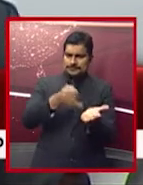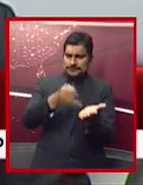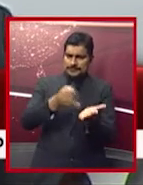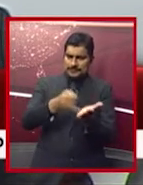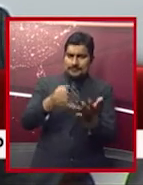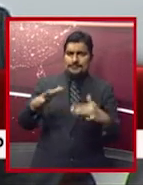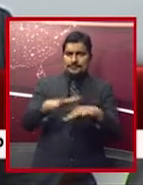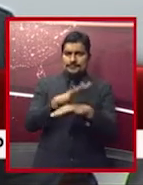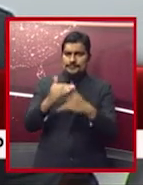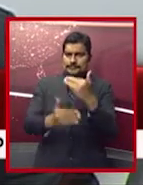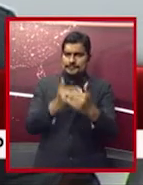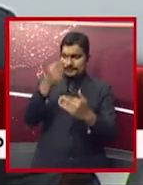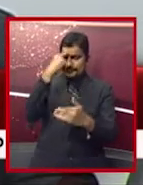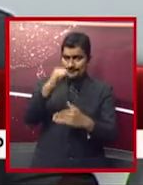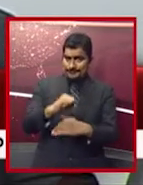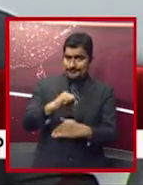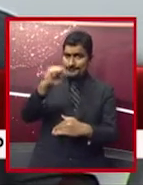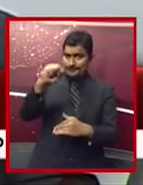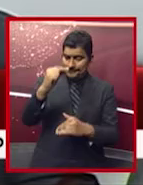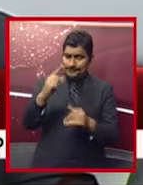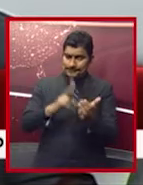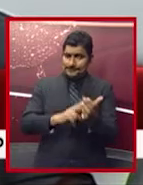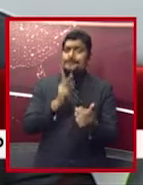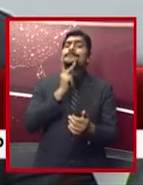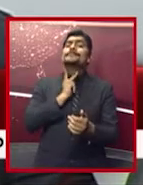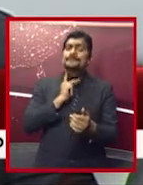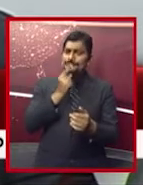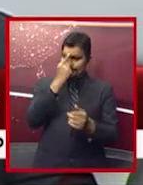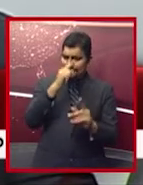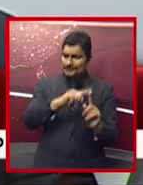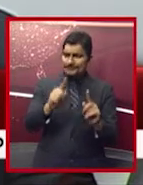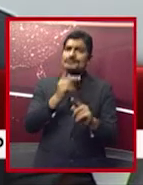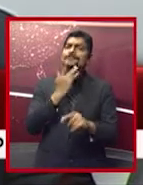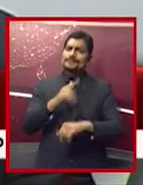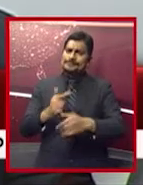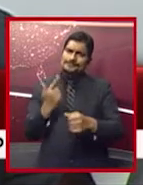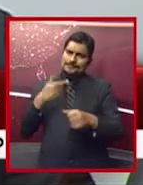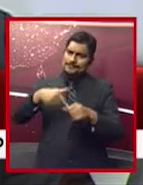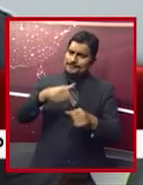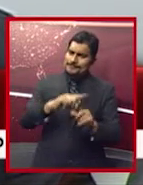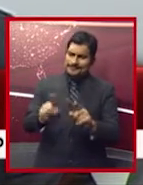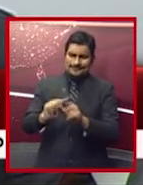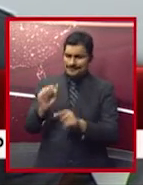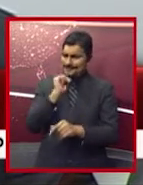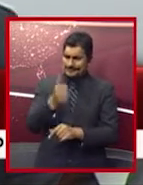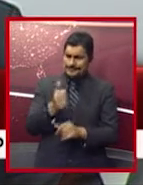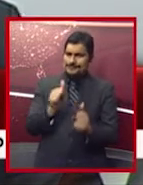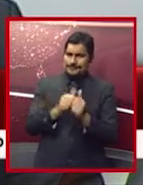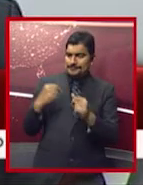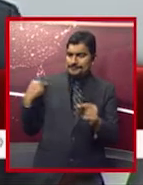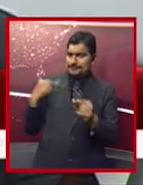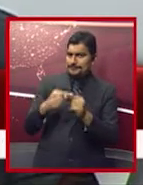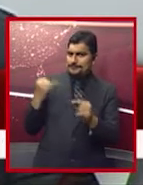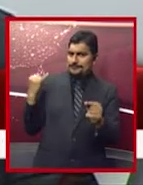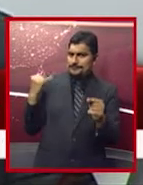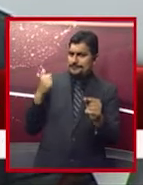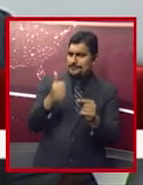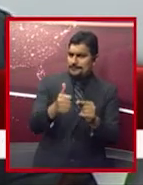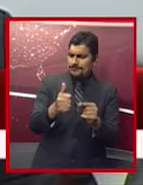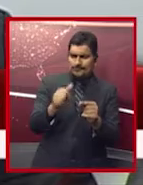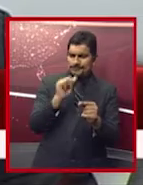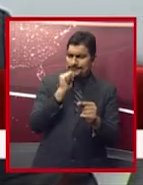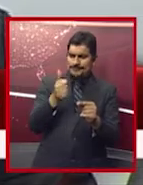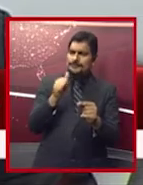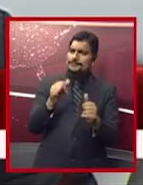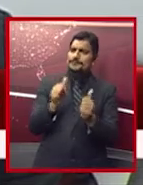lo que nos ha llevado al aumento en los precios de las gasolinas, por ejemplo, de lo que observamos de junio a agosto, es básicamente